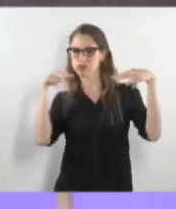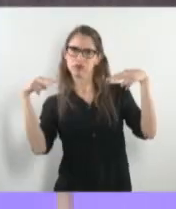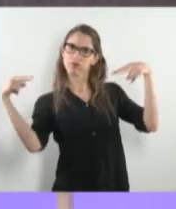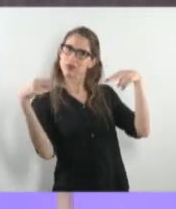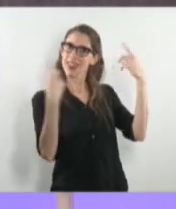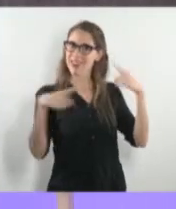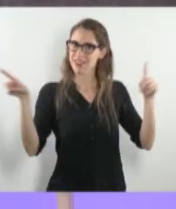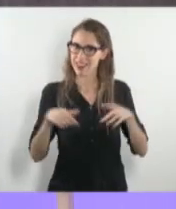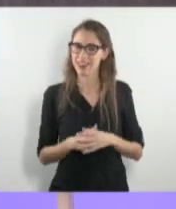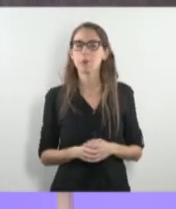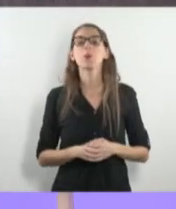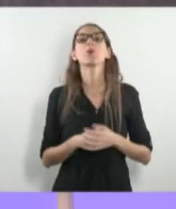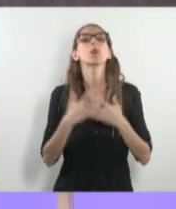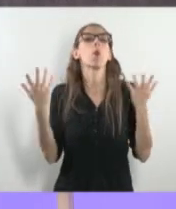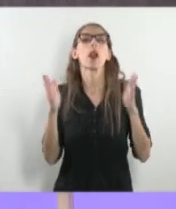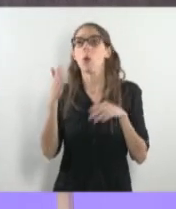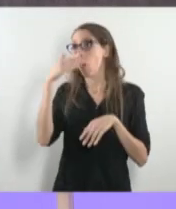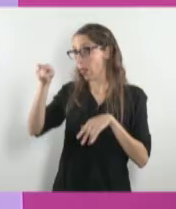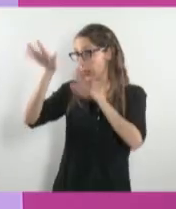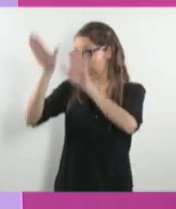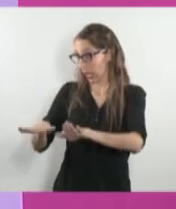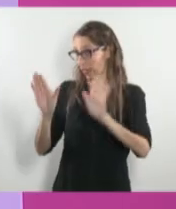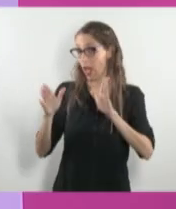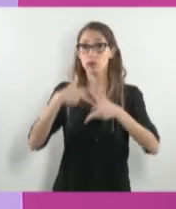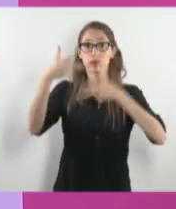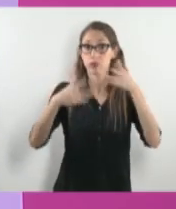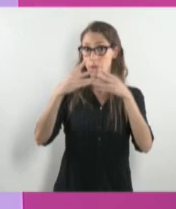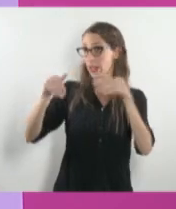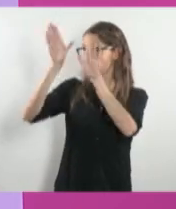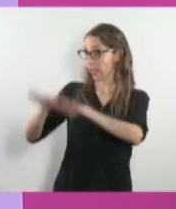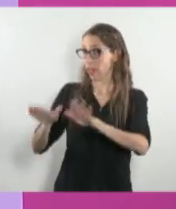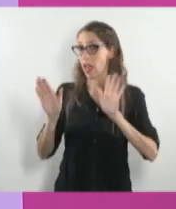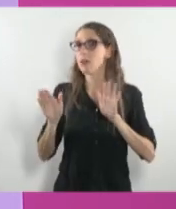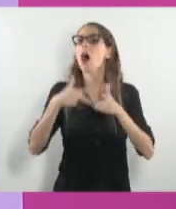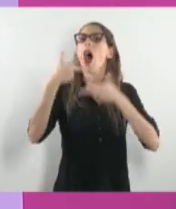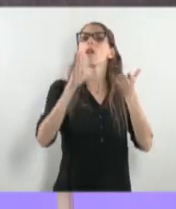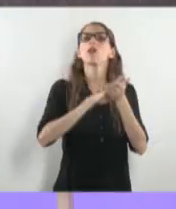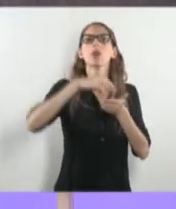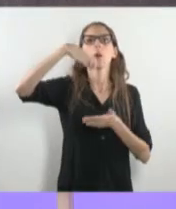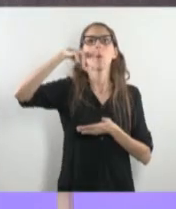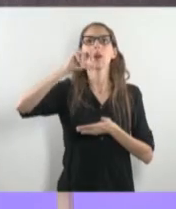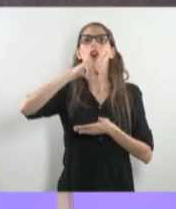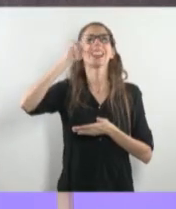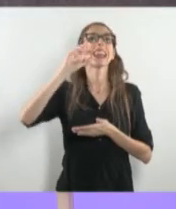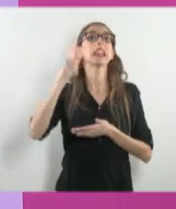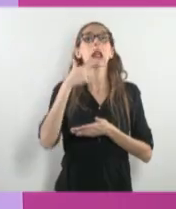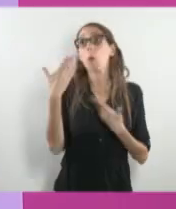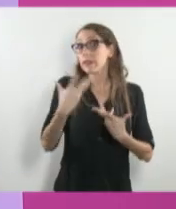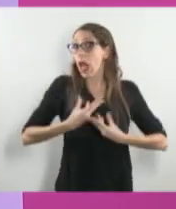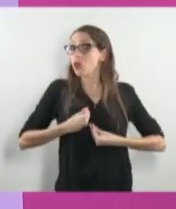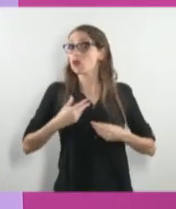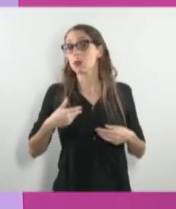eso está genial. Bueno, pero vos después quedate. Vamos a ver proteínas. Me gusta. Por ahí te hace bien. Sí,